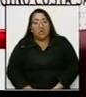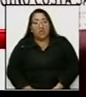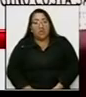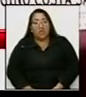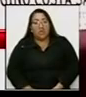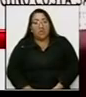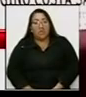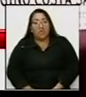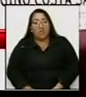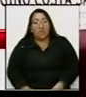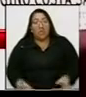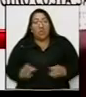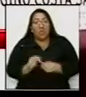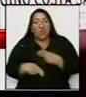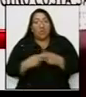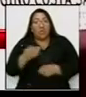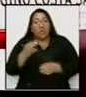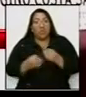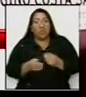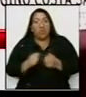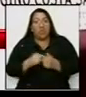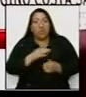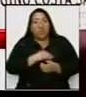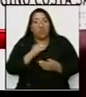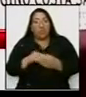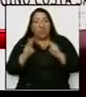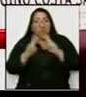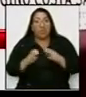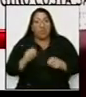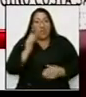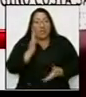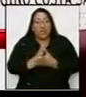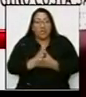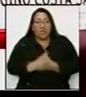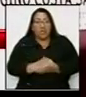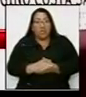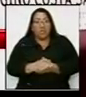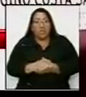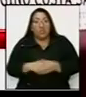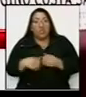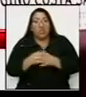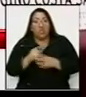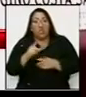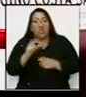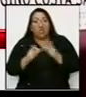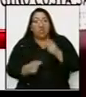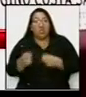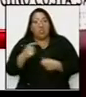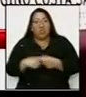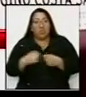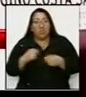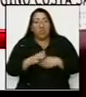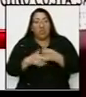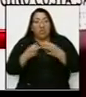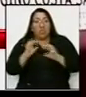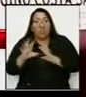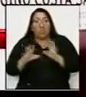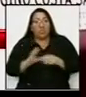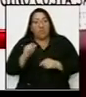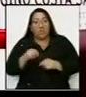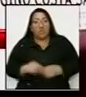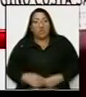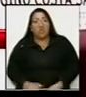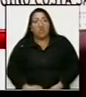Justicia, tanto para el nombramiento, selección, evaluación y sanción de las y los participantes, así como la publicidad de